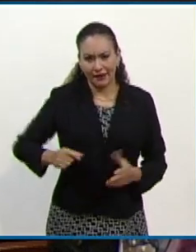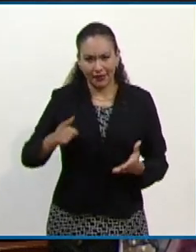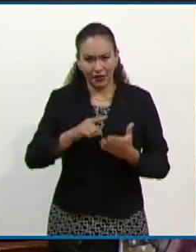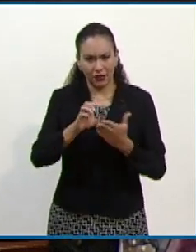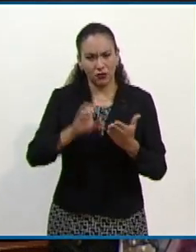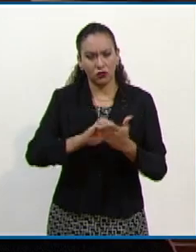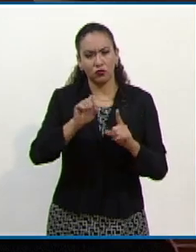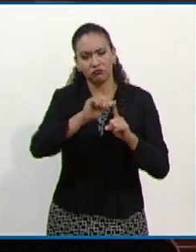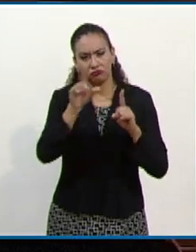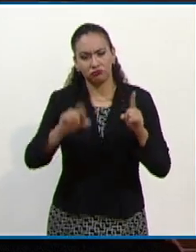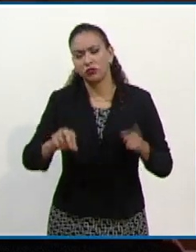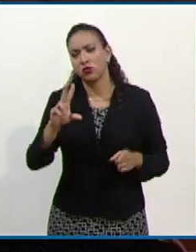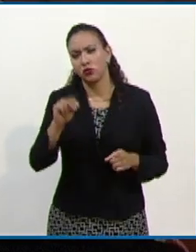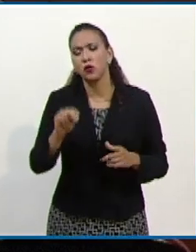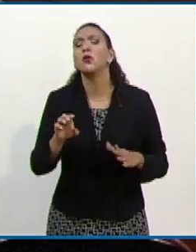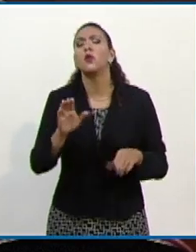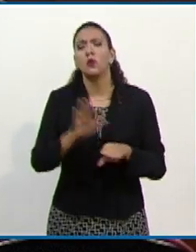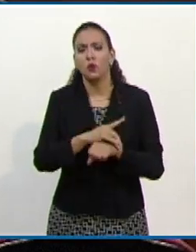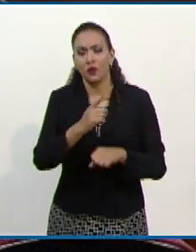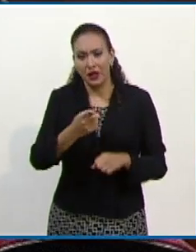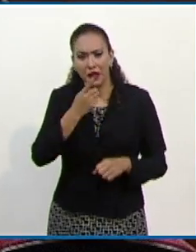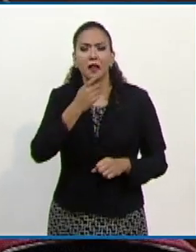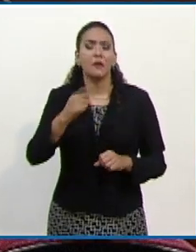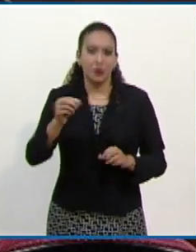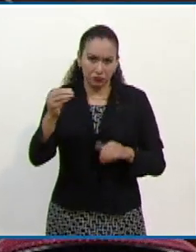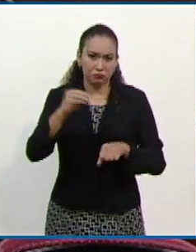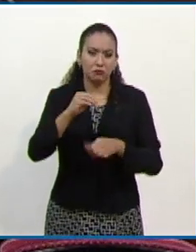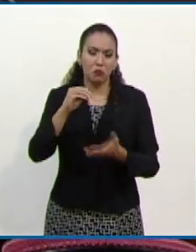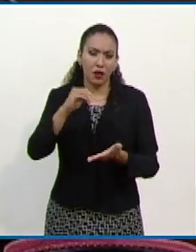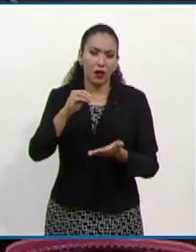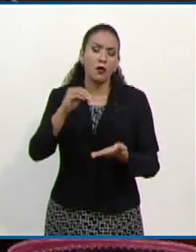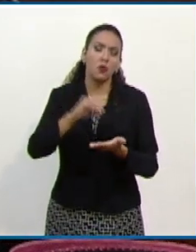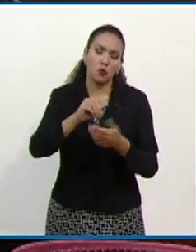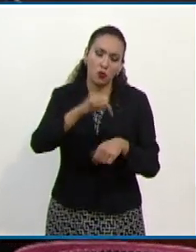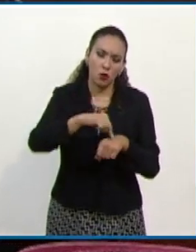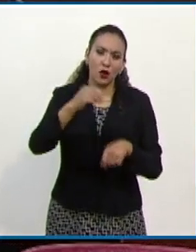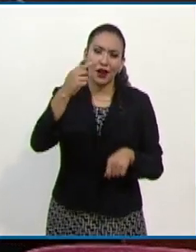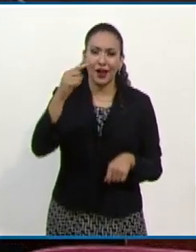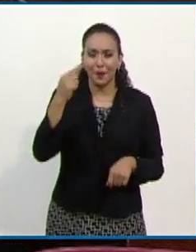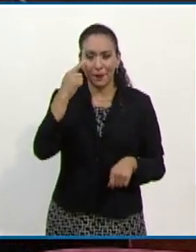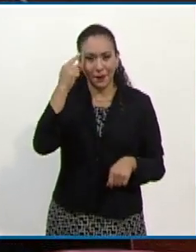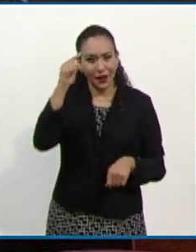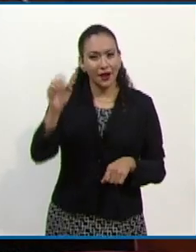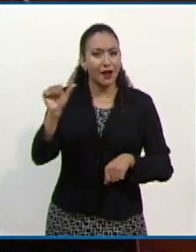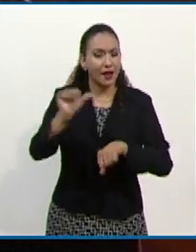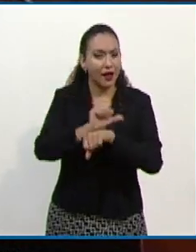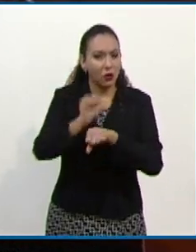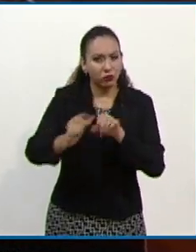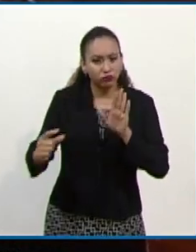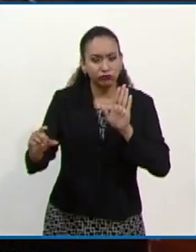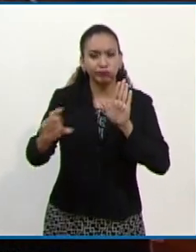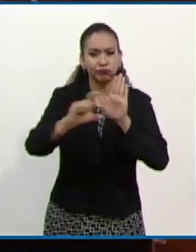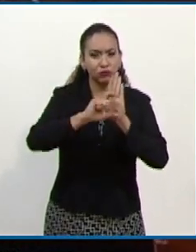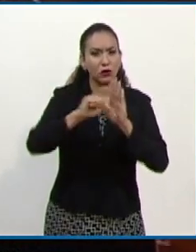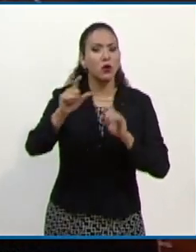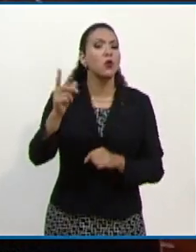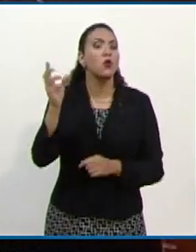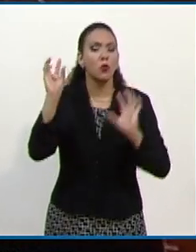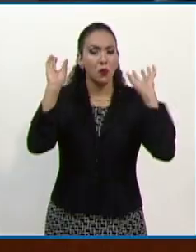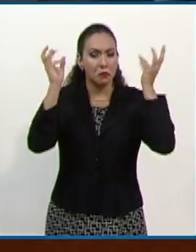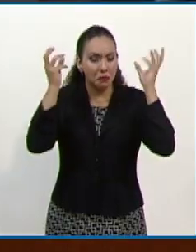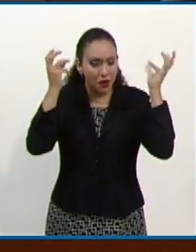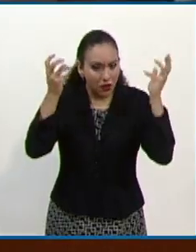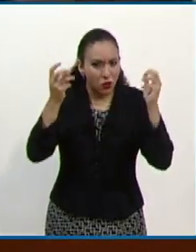Constitución Federal al imponer un balizamiento homologado en todos los vehículos utilizados para labores de seguridad pública, y por mayoría de votos